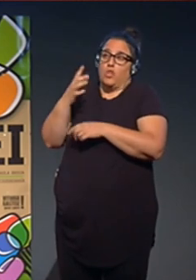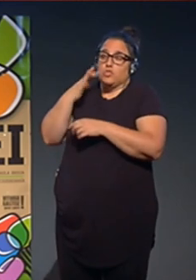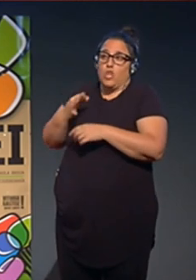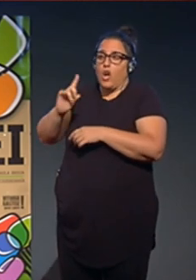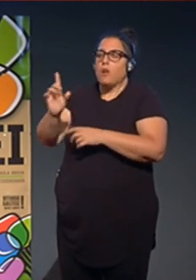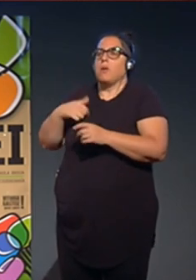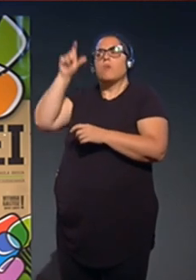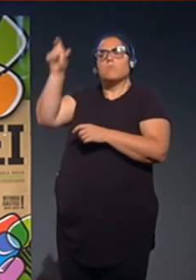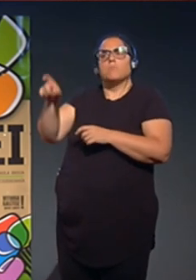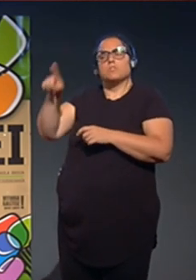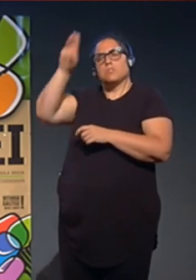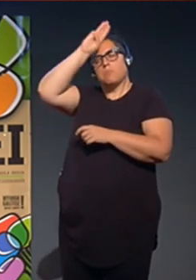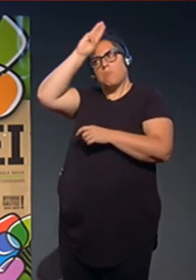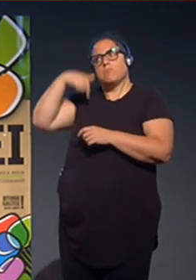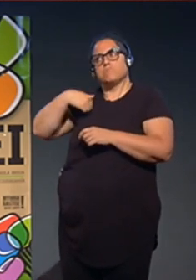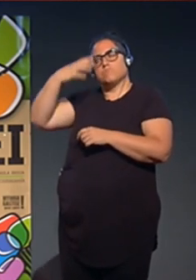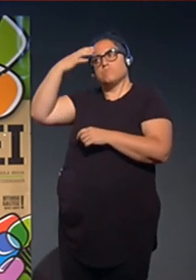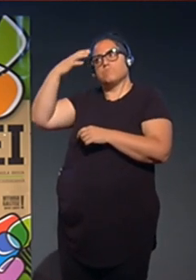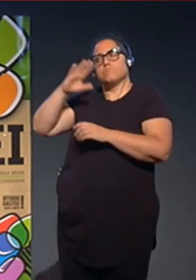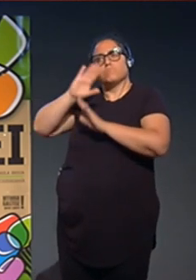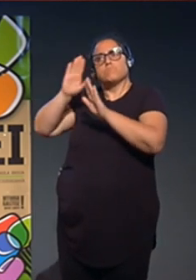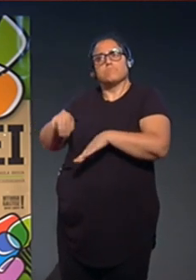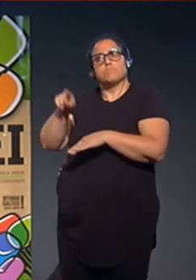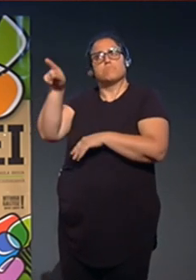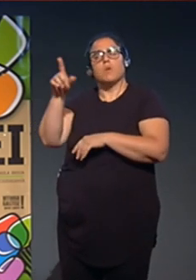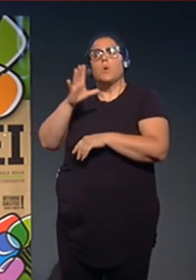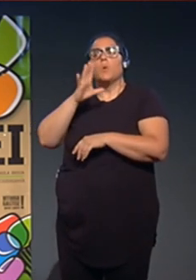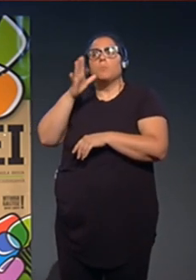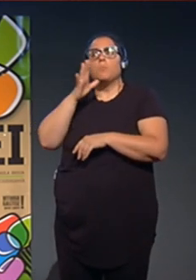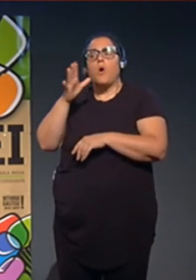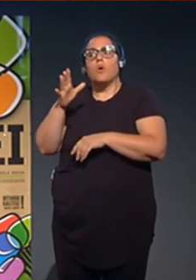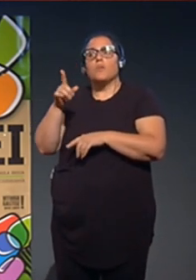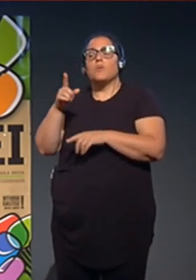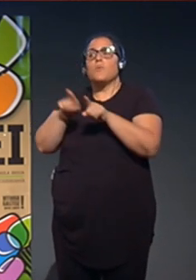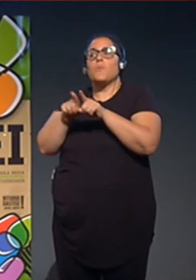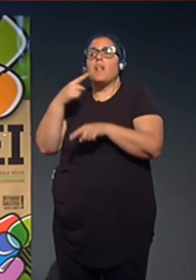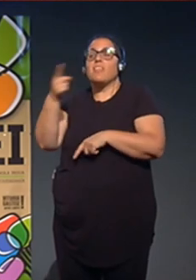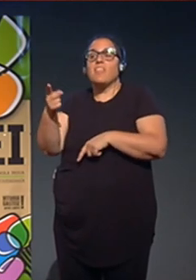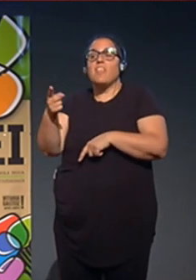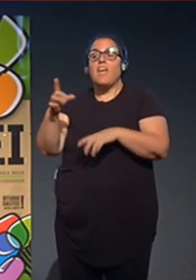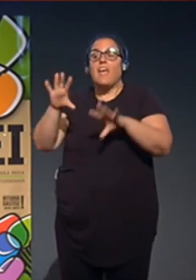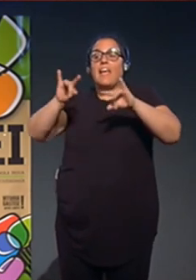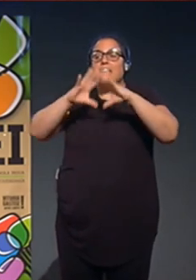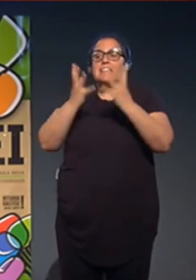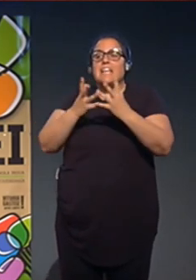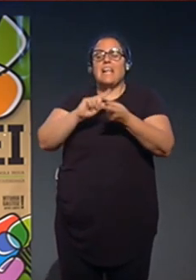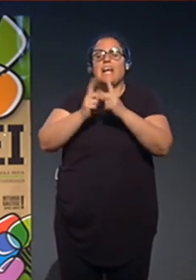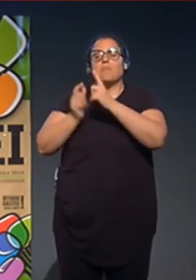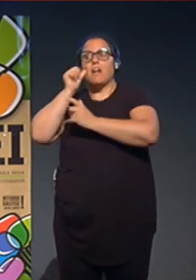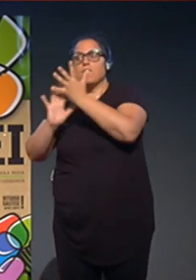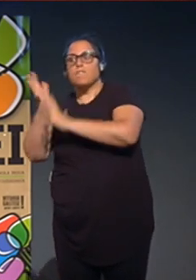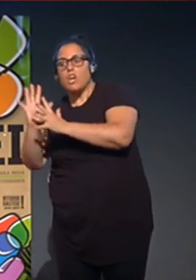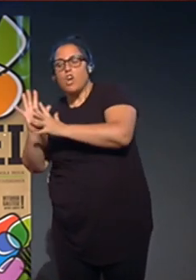comprometido mucho en ese sentido podemos transformar la Tierra en un paraíso y de eso se trata entonces